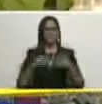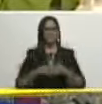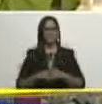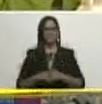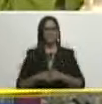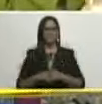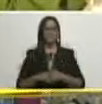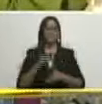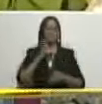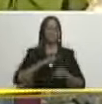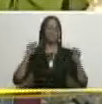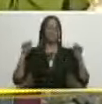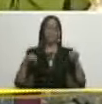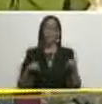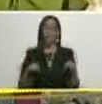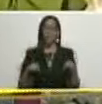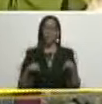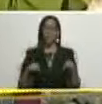Y estamos aquí.